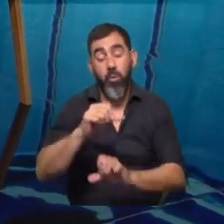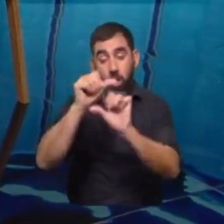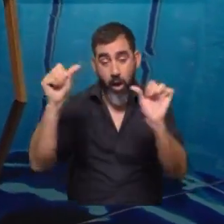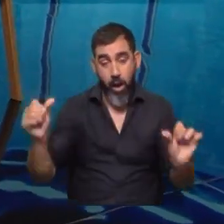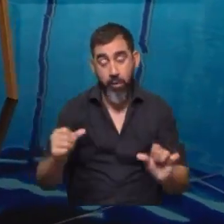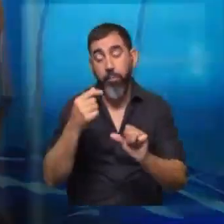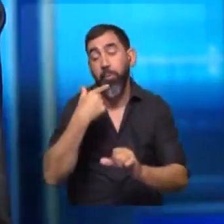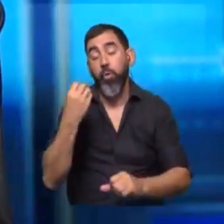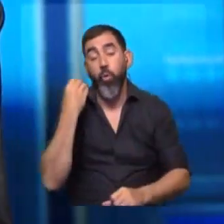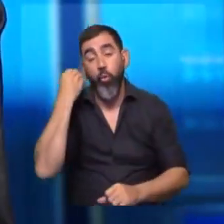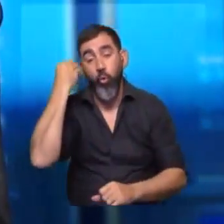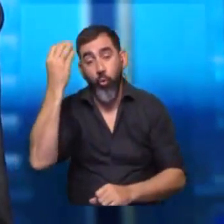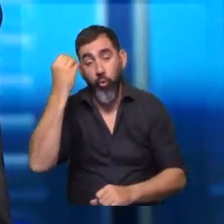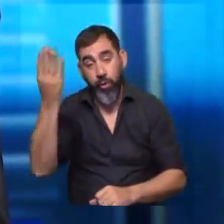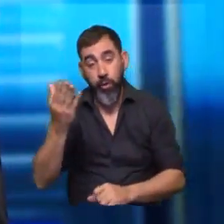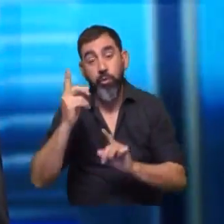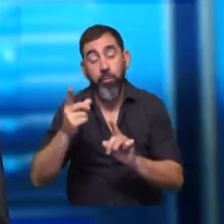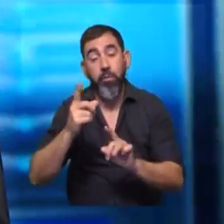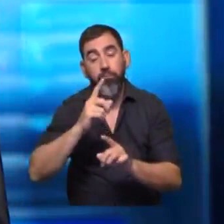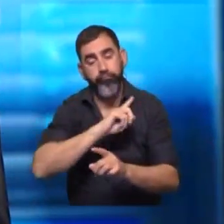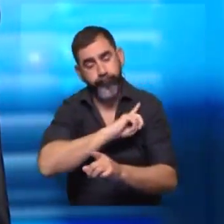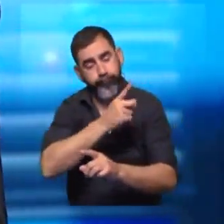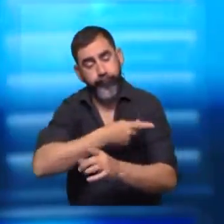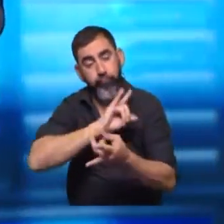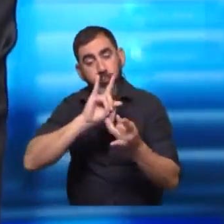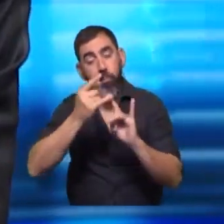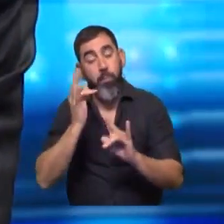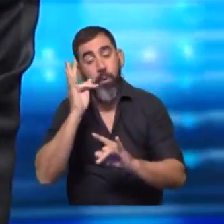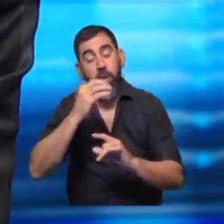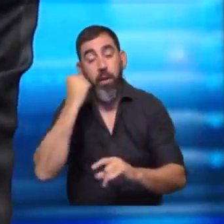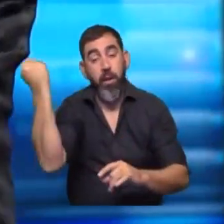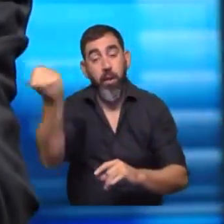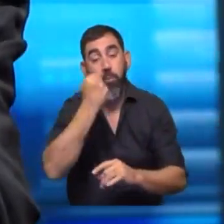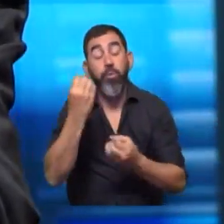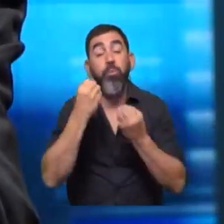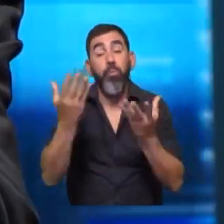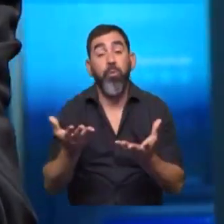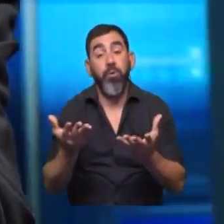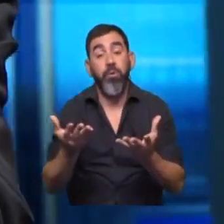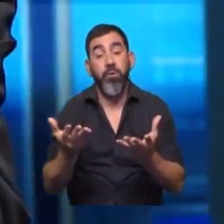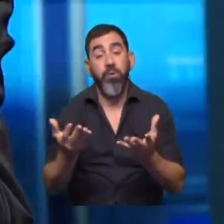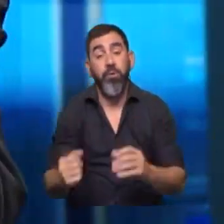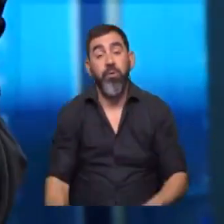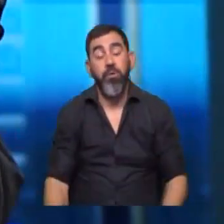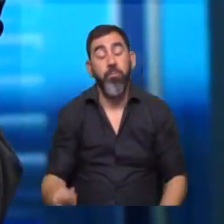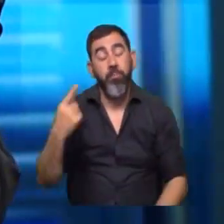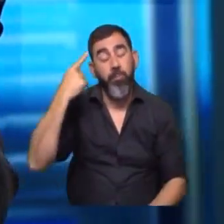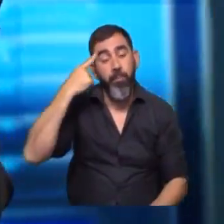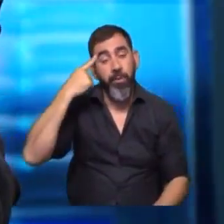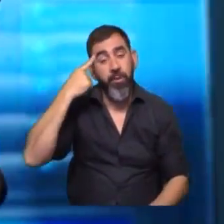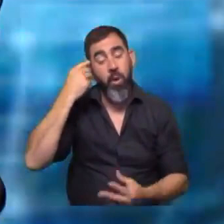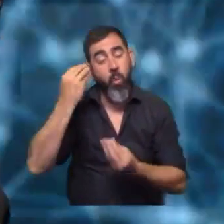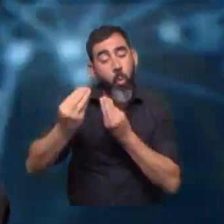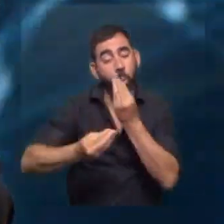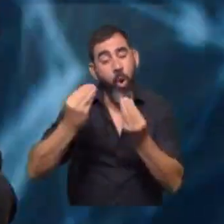el Congreso y el esfuerzo que hacen los parlamentos del futuro es súper importante, porque finalmente eso es pensar cuáles